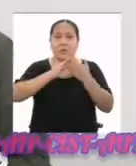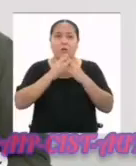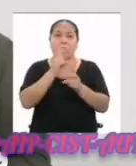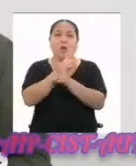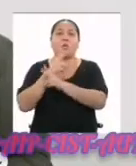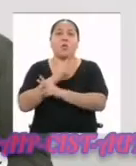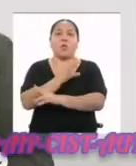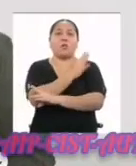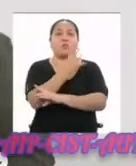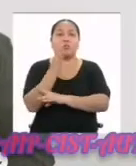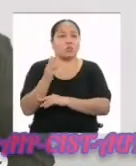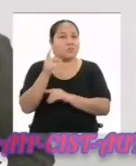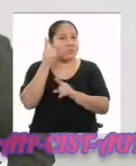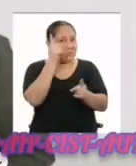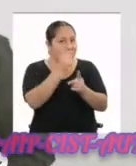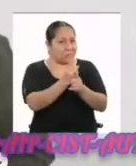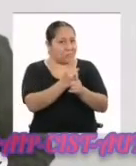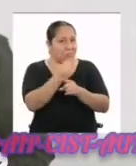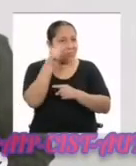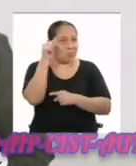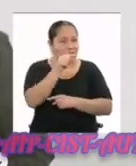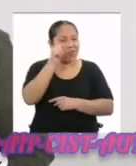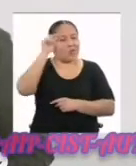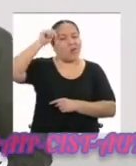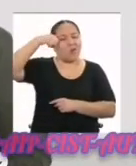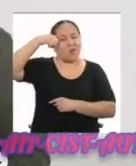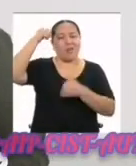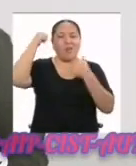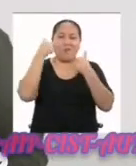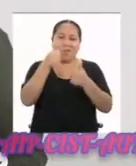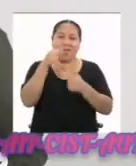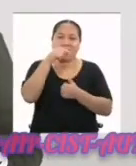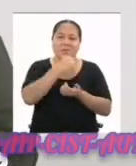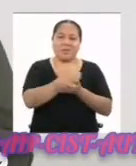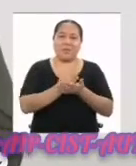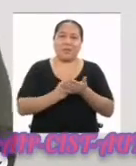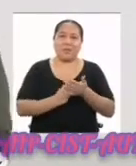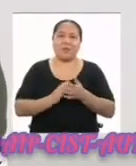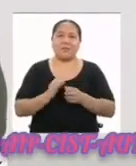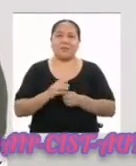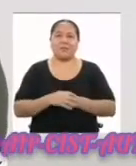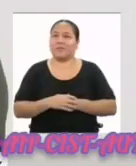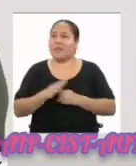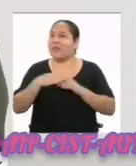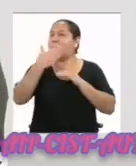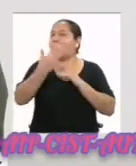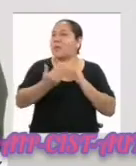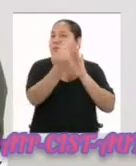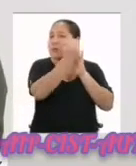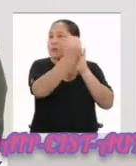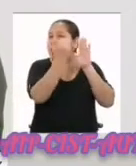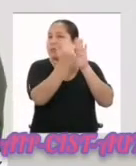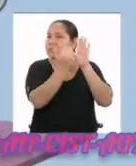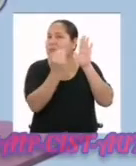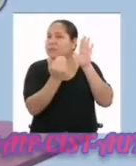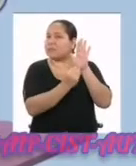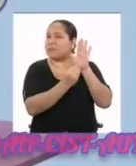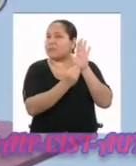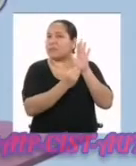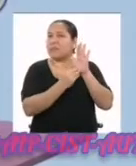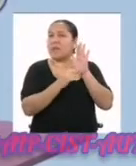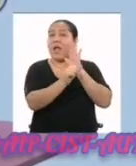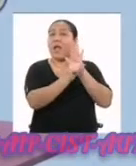bosques. Ajá, veo que recuerdas muy bien esta parte. ¿Y sabes qué viene después del preámbulo?